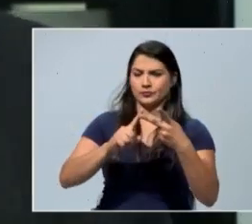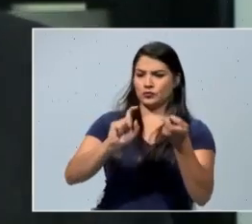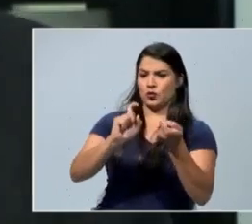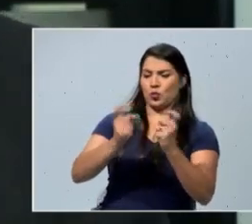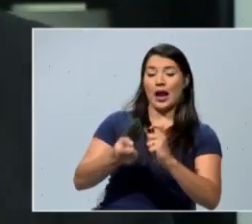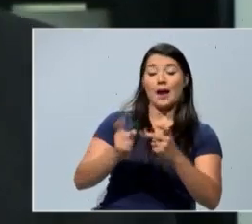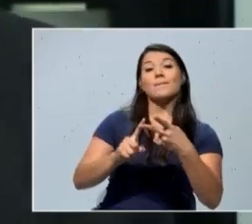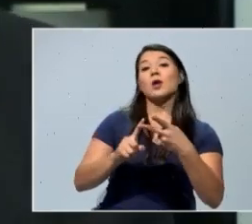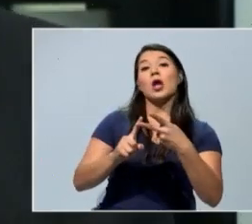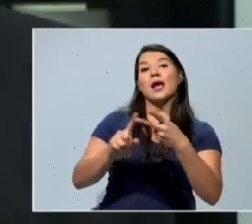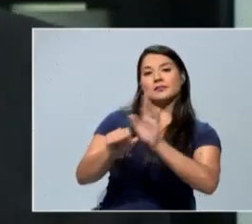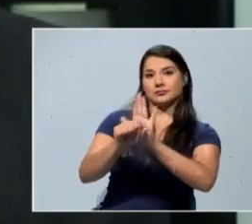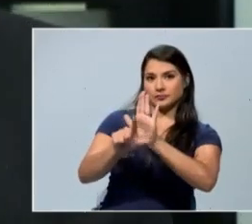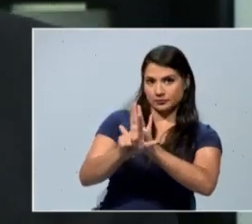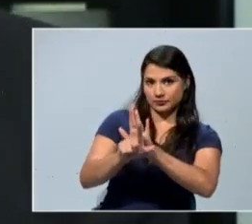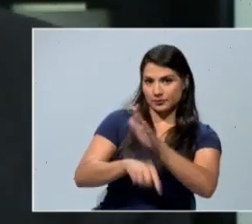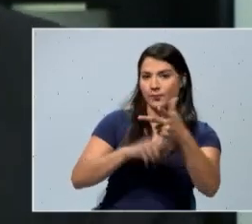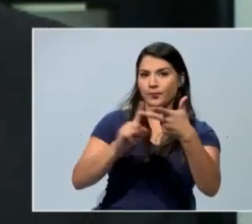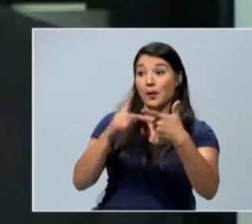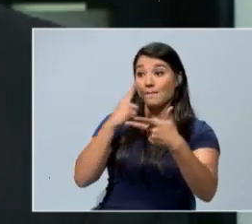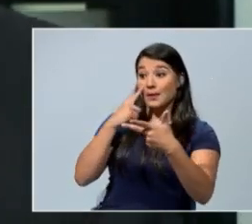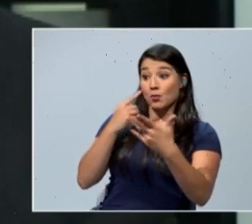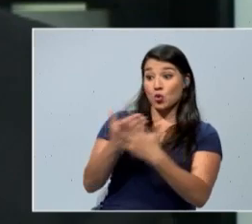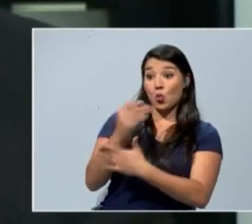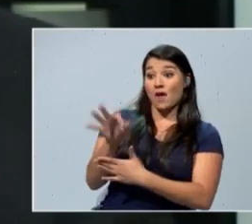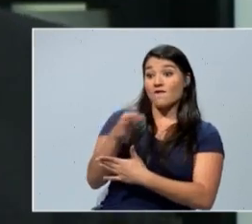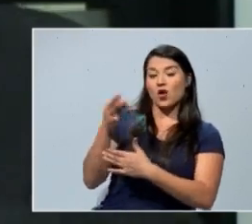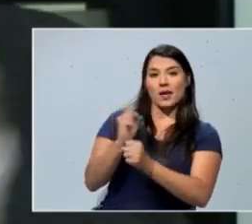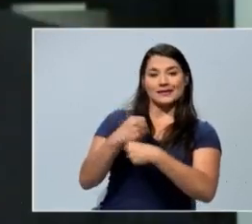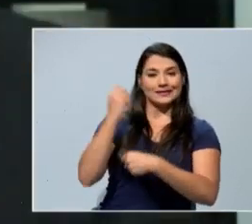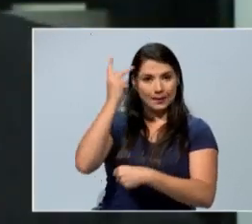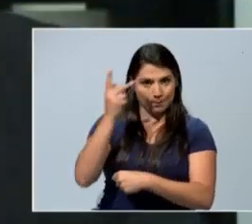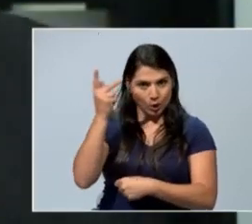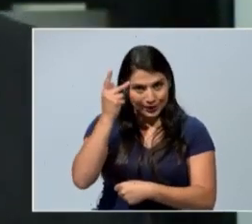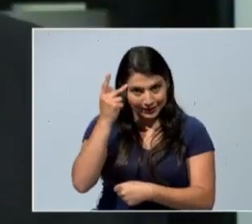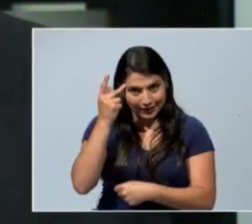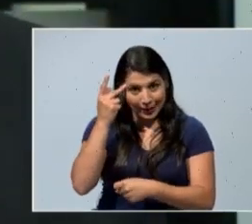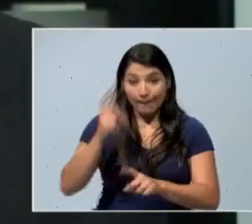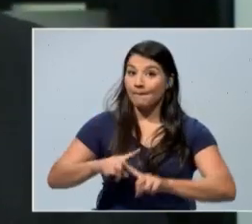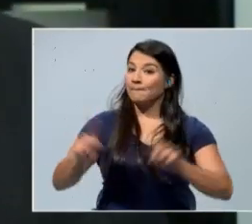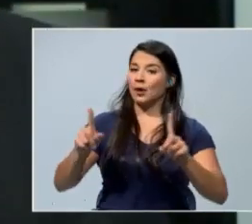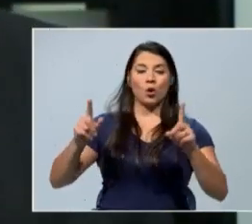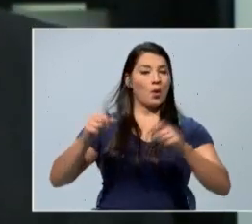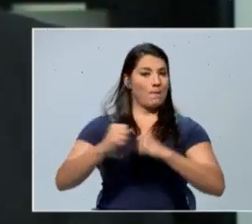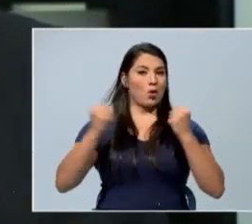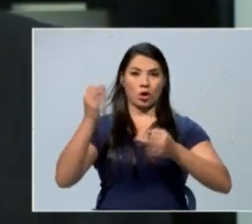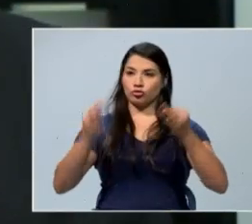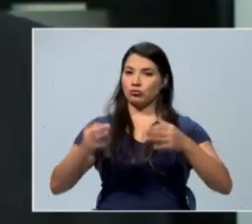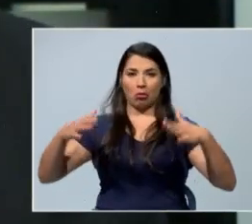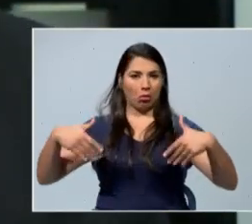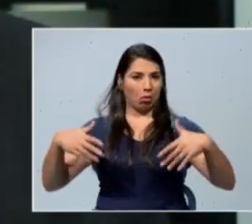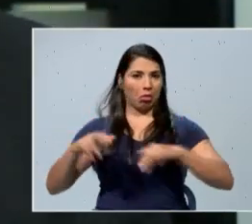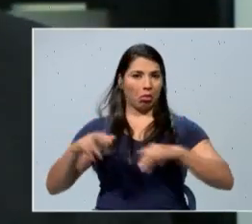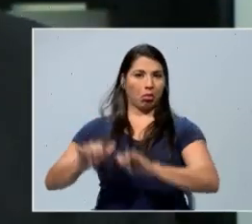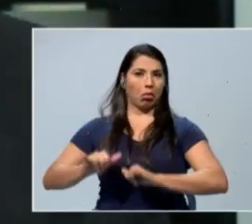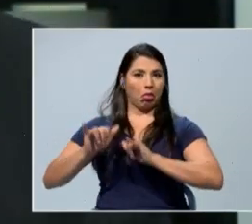Poder Legislativo, hemos visto una nueva manera de hacer política. Eso no ha llegado al Poder Judicial. Las reglas de